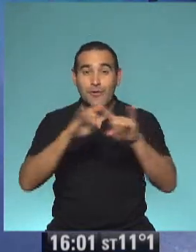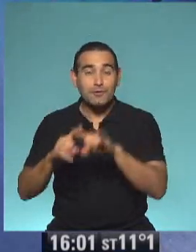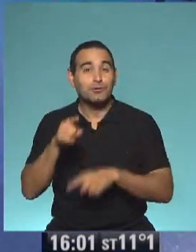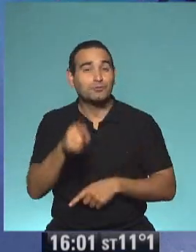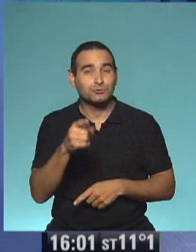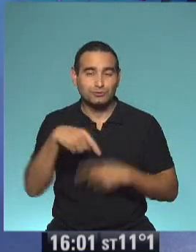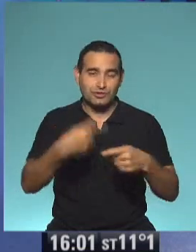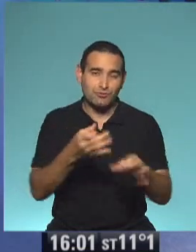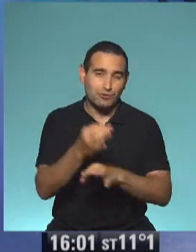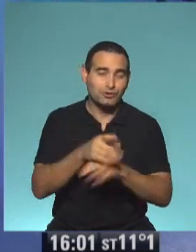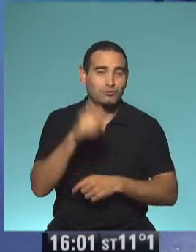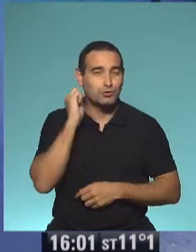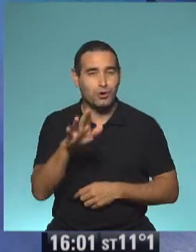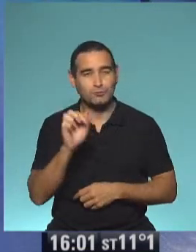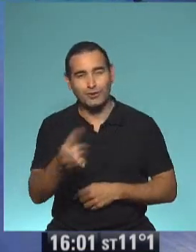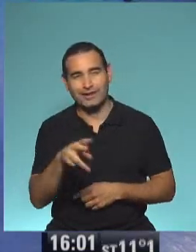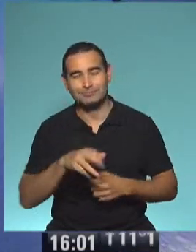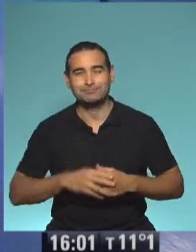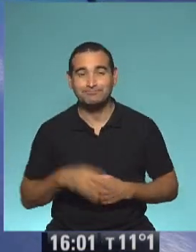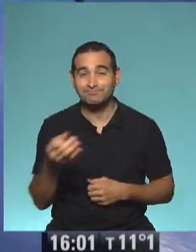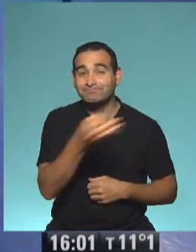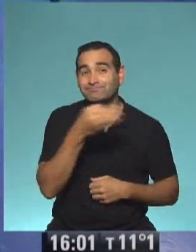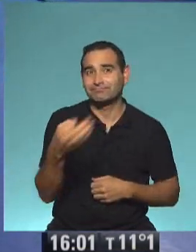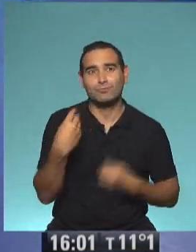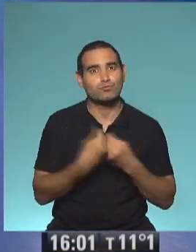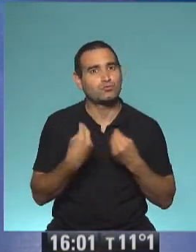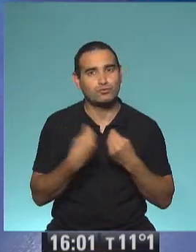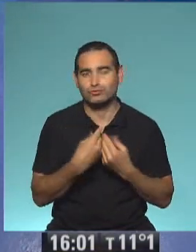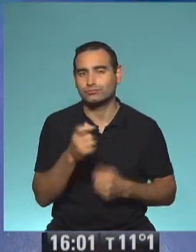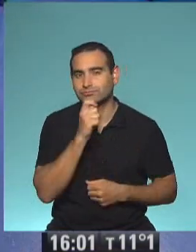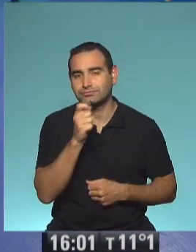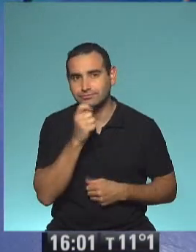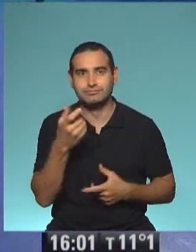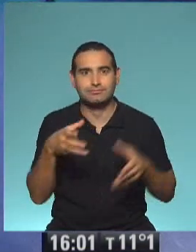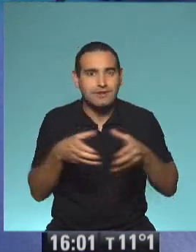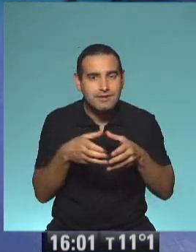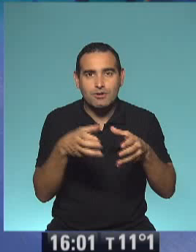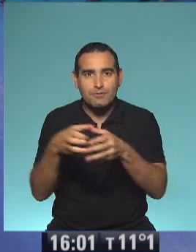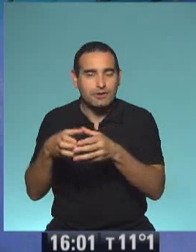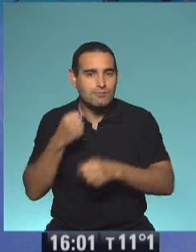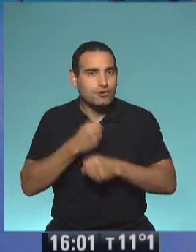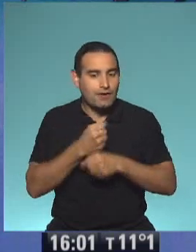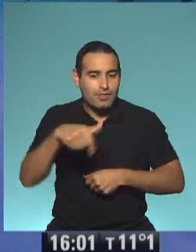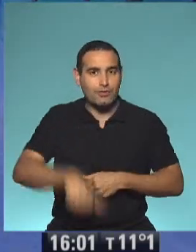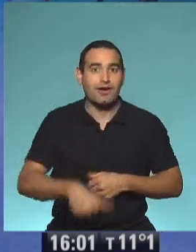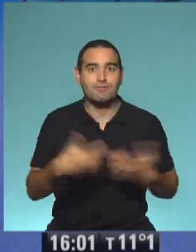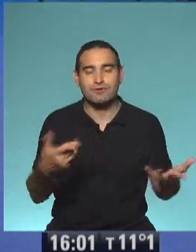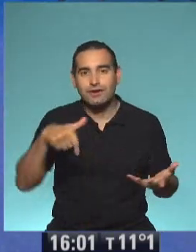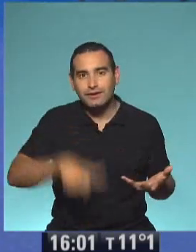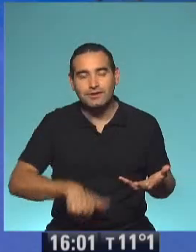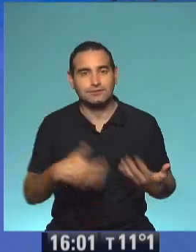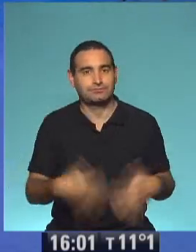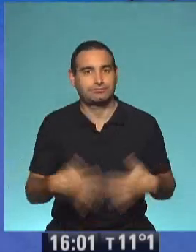.seguimosedocando.gov.ar Así es, somos un montón de conductores, un montón de equipos, un montón de gente que está aquí, porque sostenemos